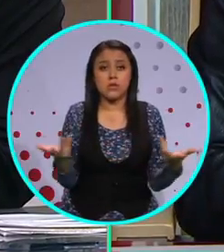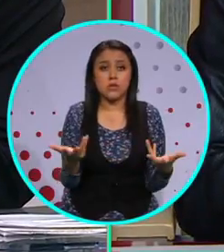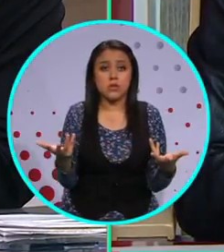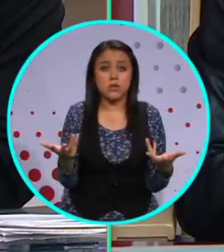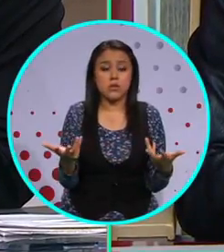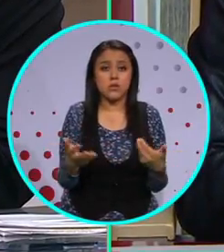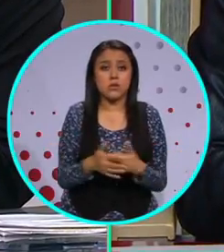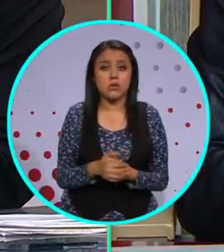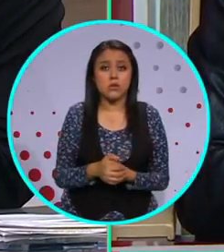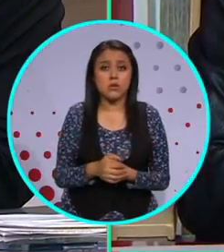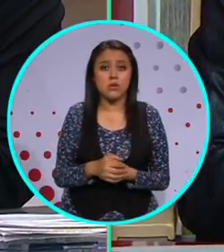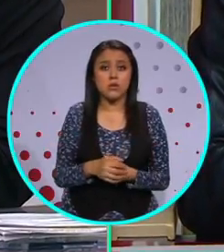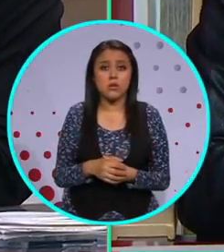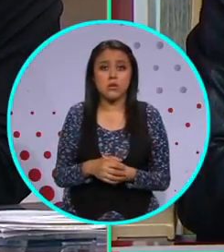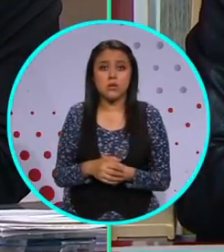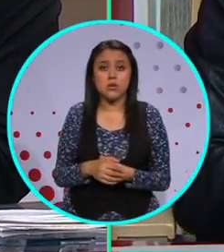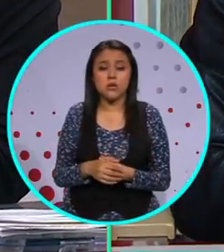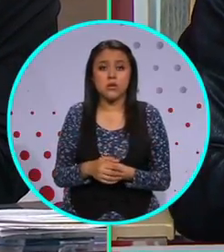tiene